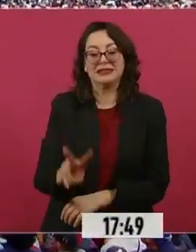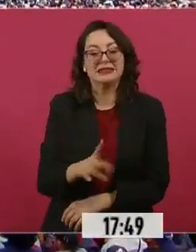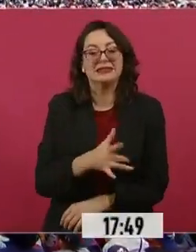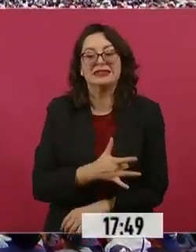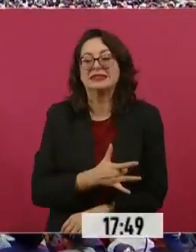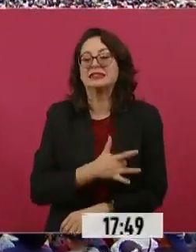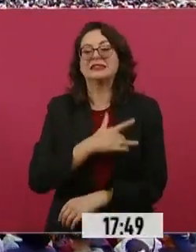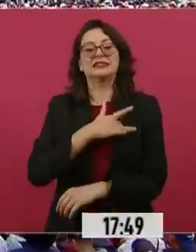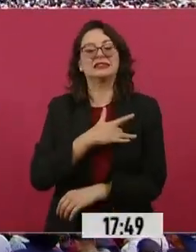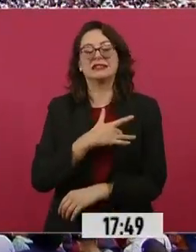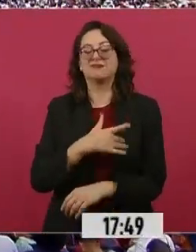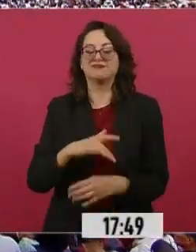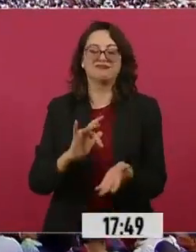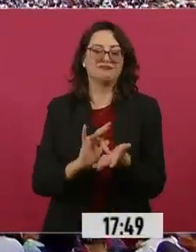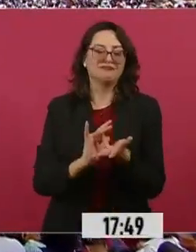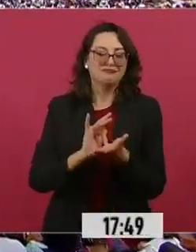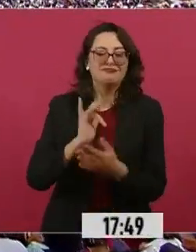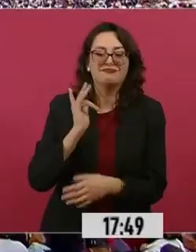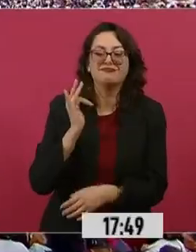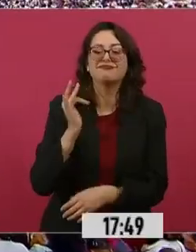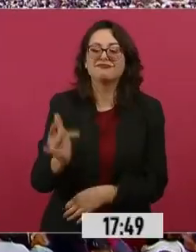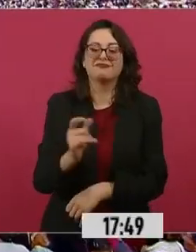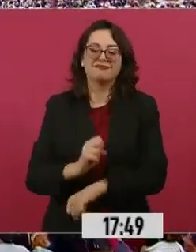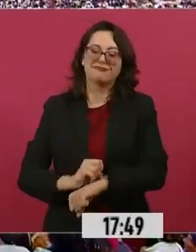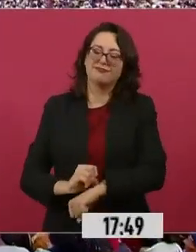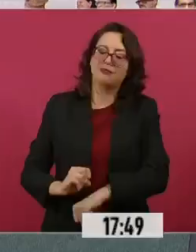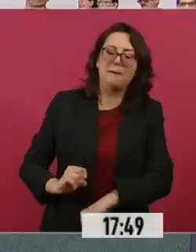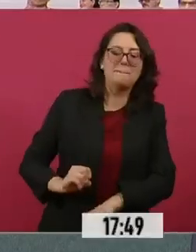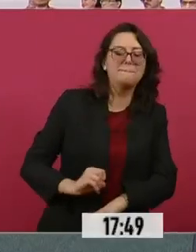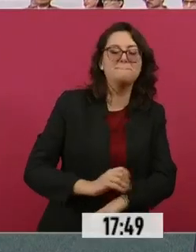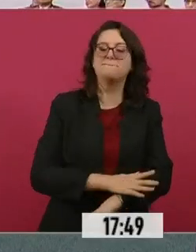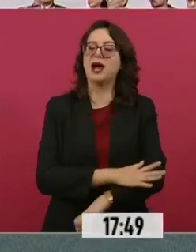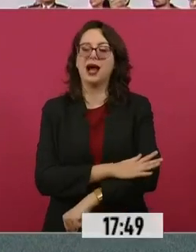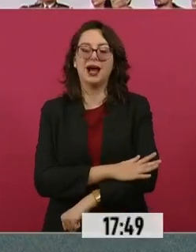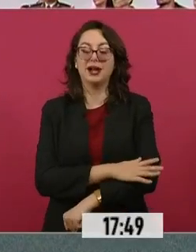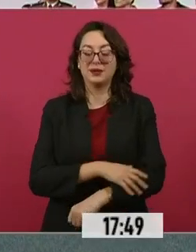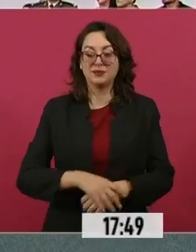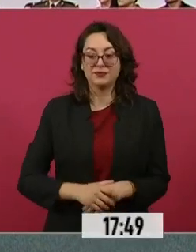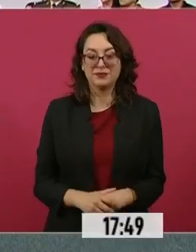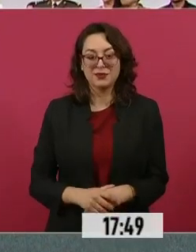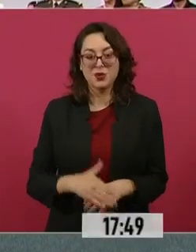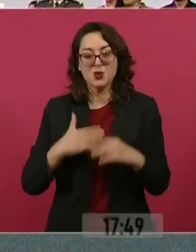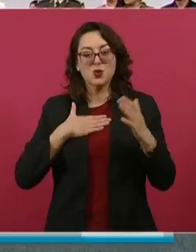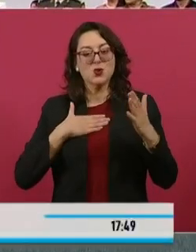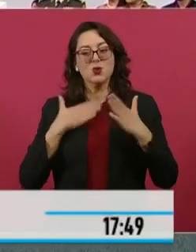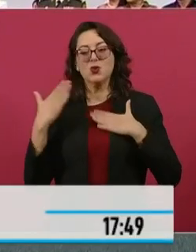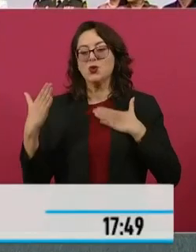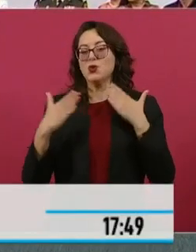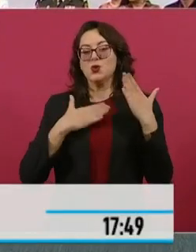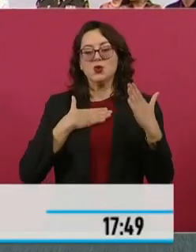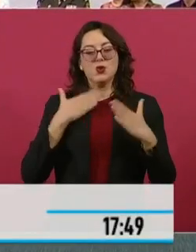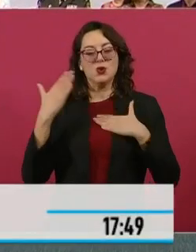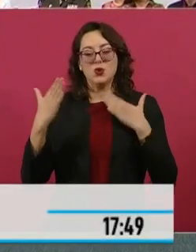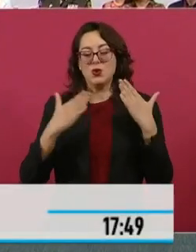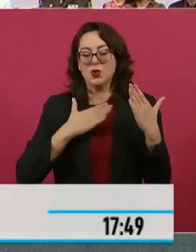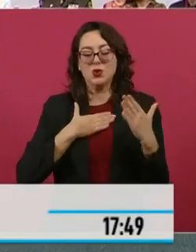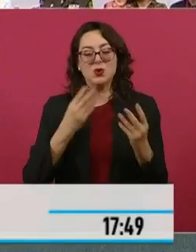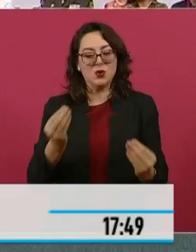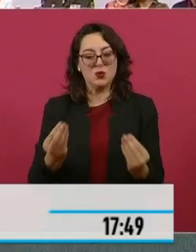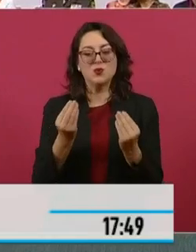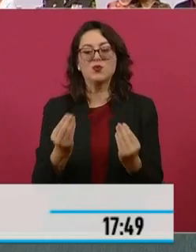muy emocionada de estar aquí hoy. Cuánta alegría, cuánto